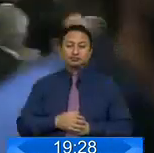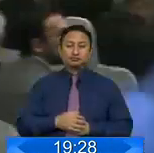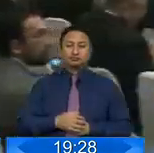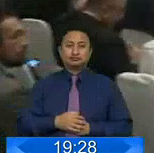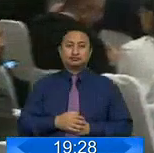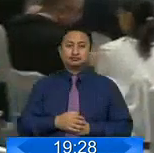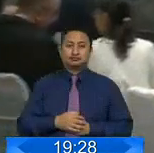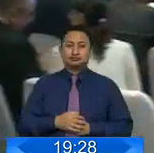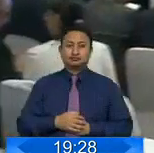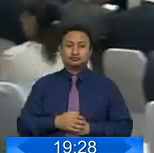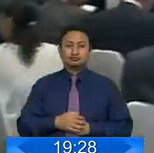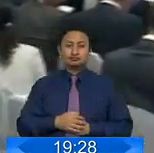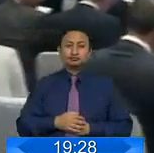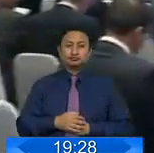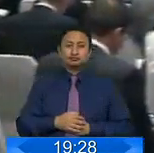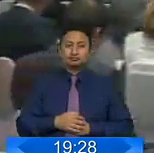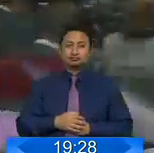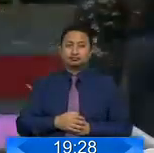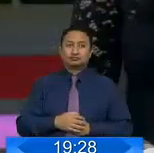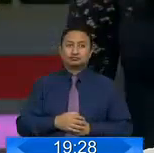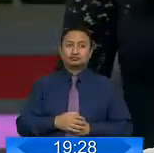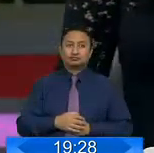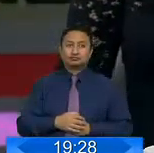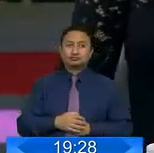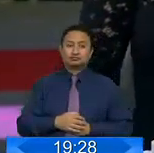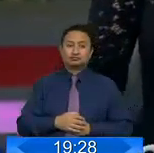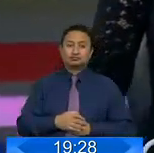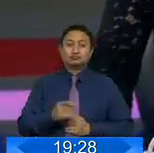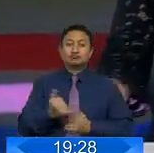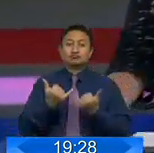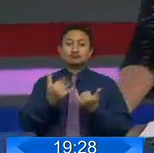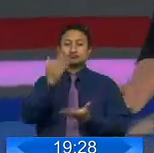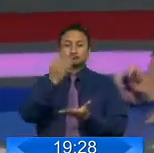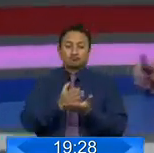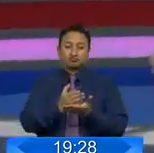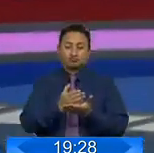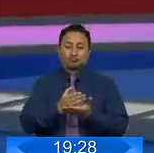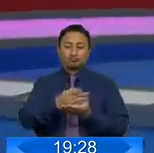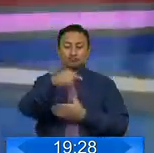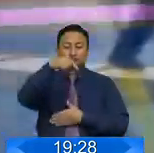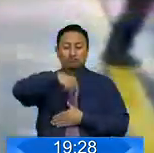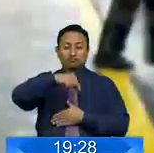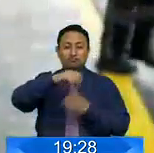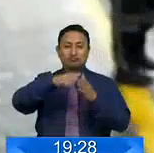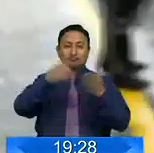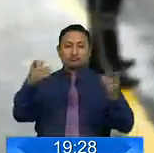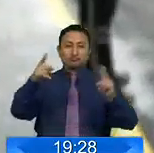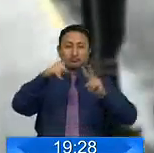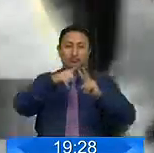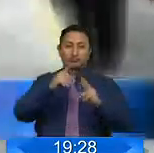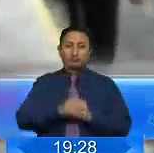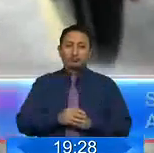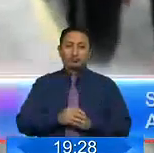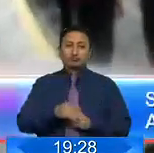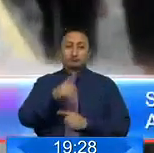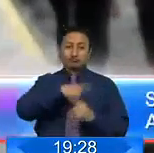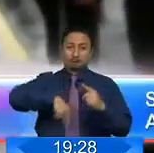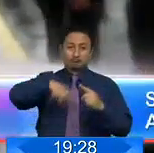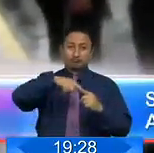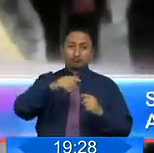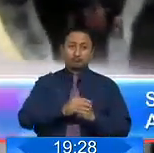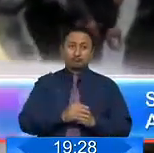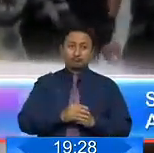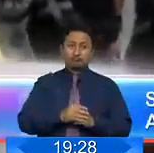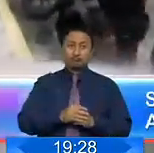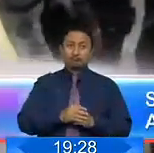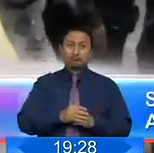informó Andrea Orbe. Momento de una nueva pausa aquí en la emisión estelar del Comercio TV. Al volver, recorremos el